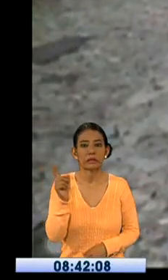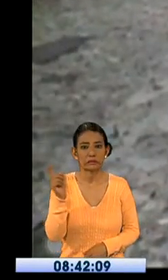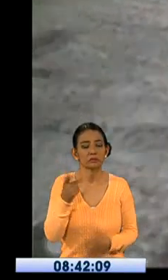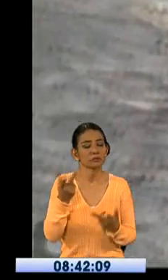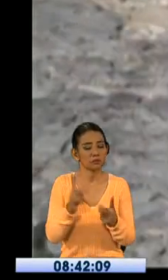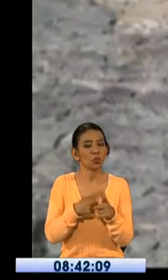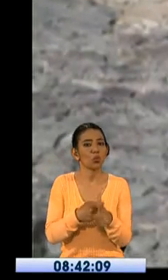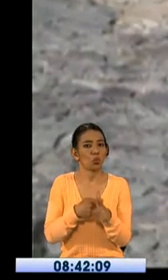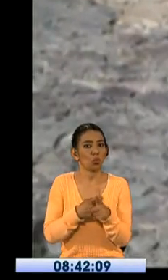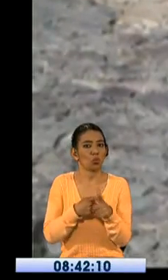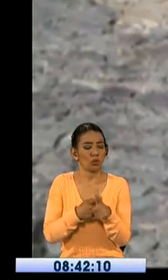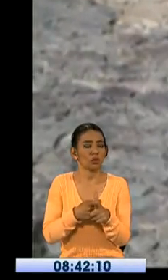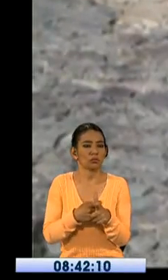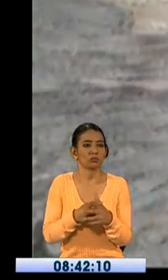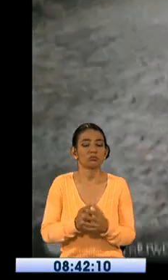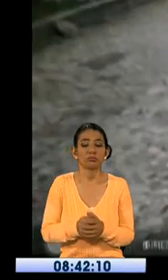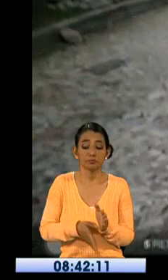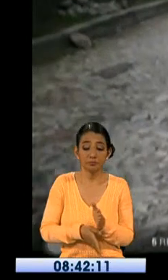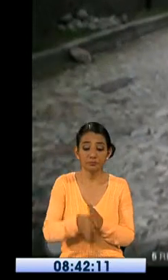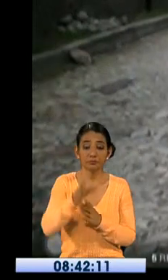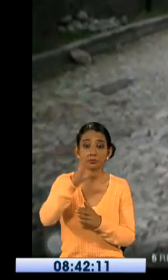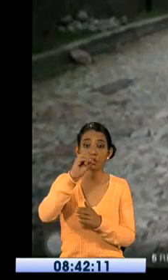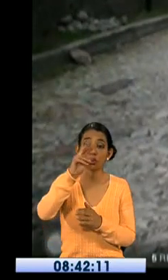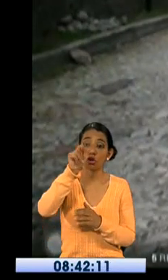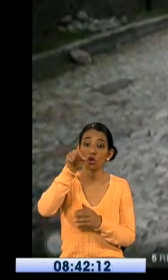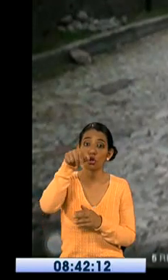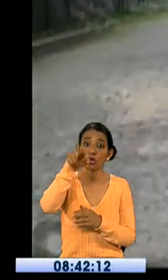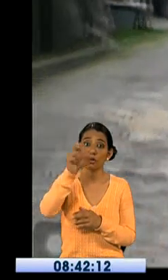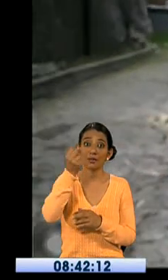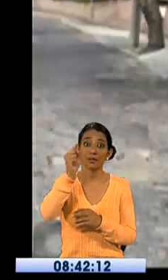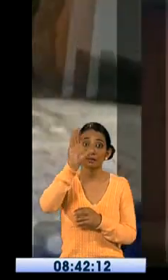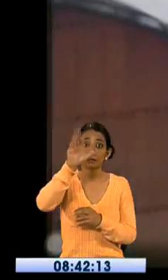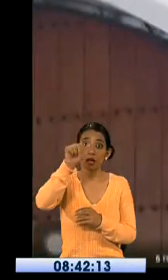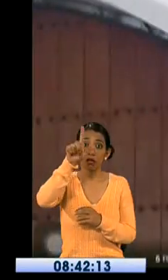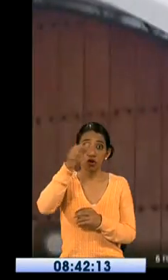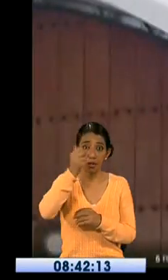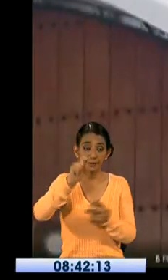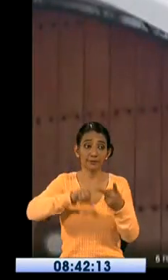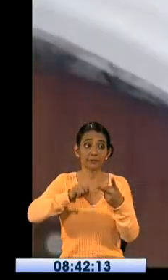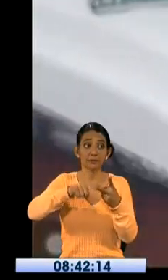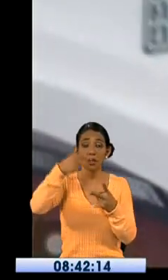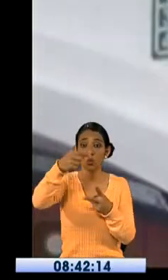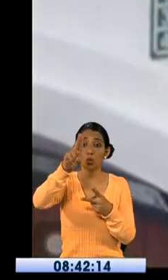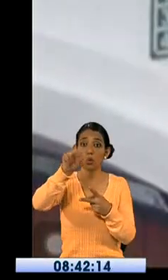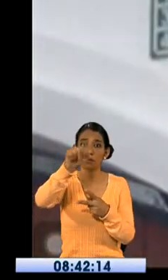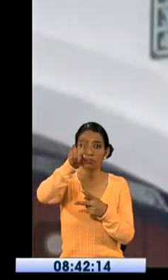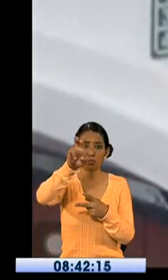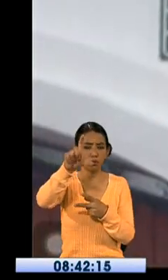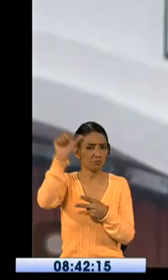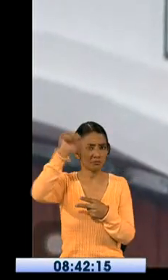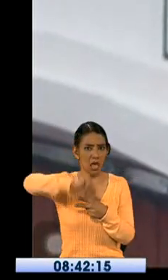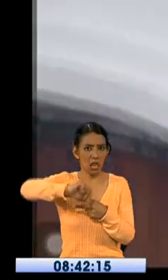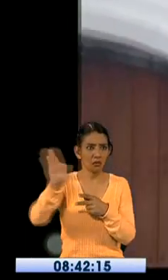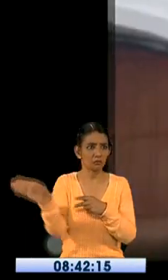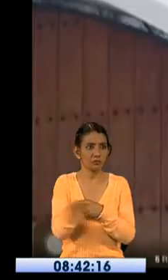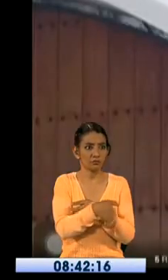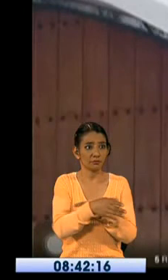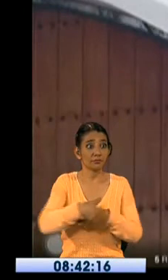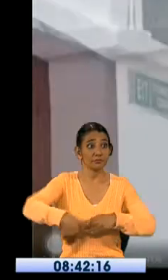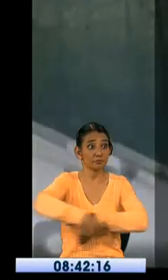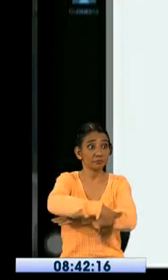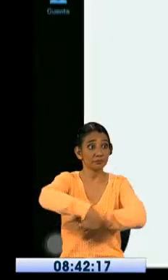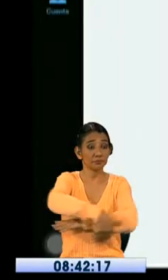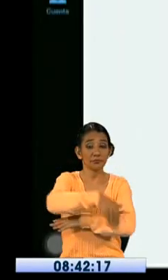urgente intervención. Avenida Los Conquistadores, Guápulo, muy mal estado, dicen nuestros vecinos. Esto es en la Francisco Copte, ahí